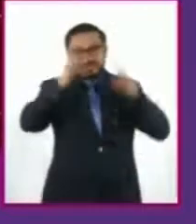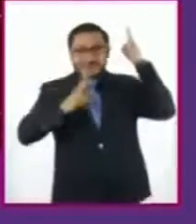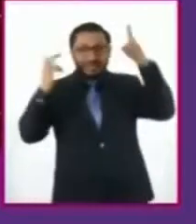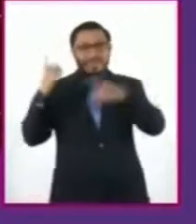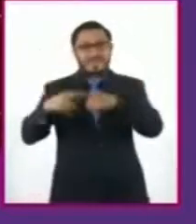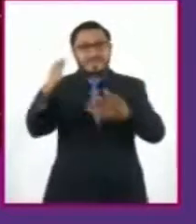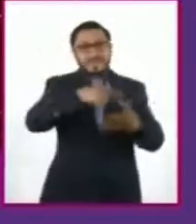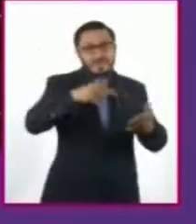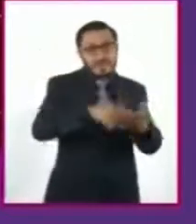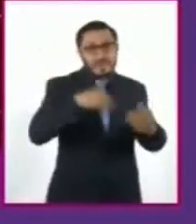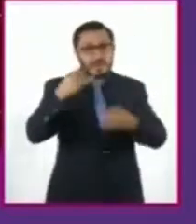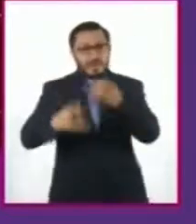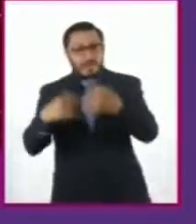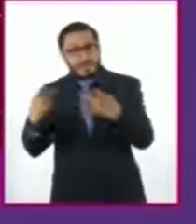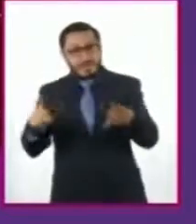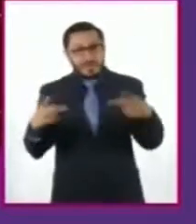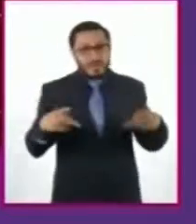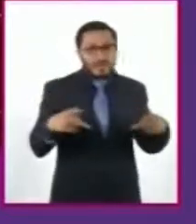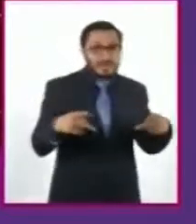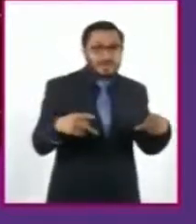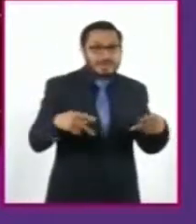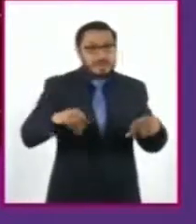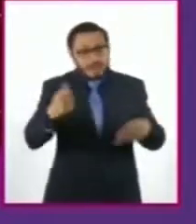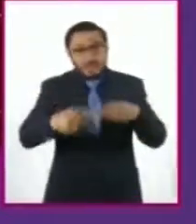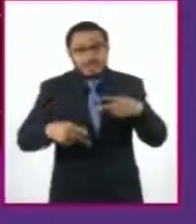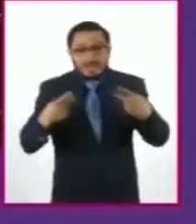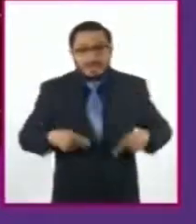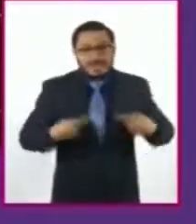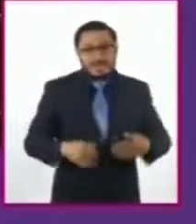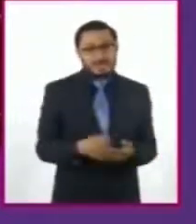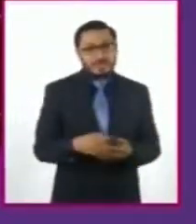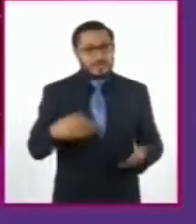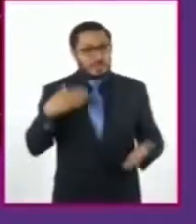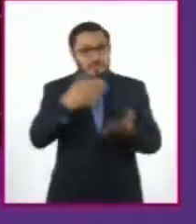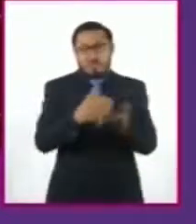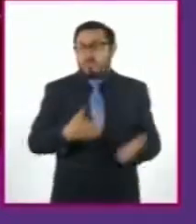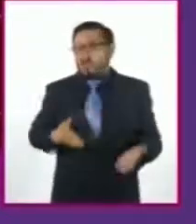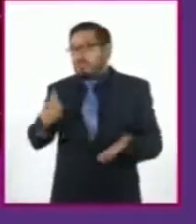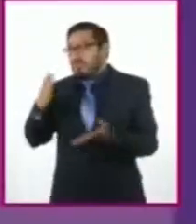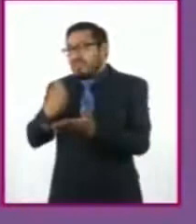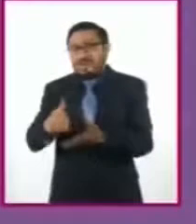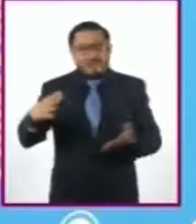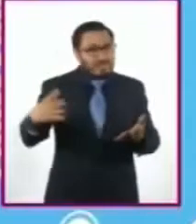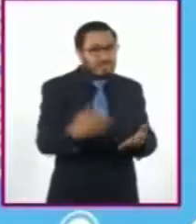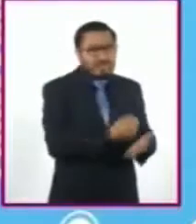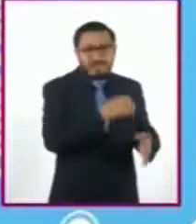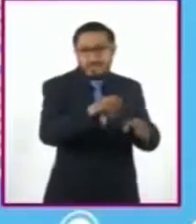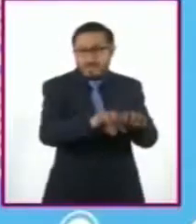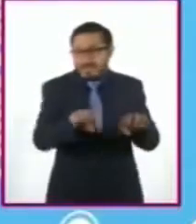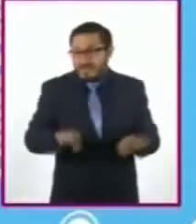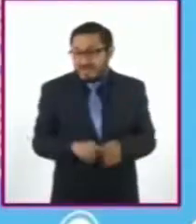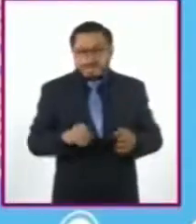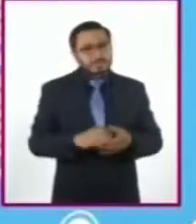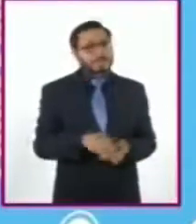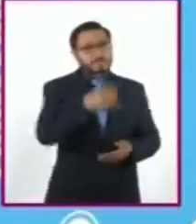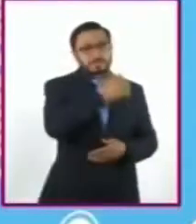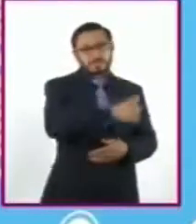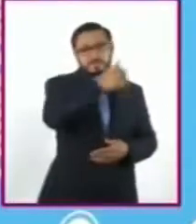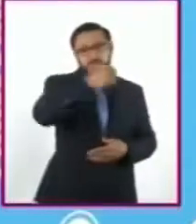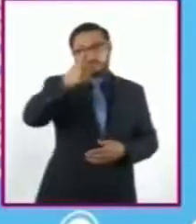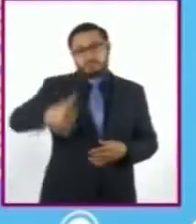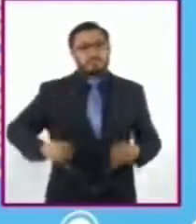de otras ligas y estar asistiendo a campeonatos. Cada uno de estos